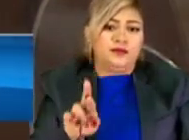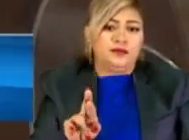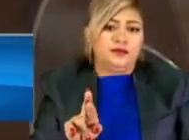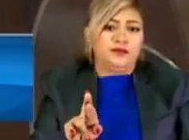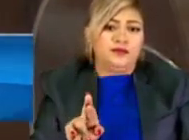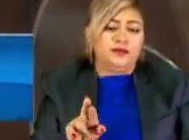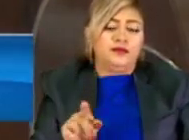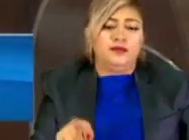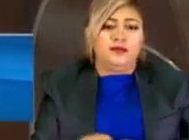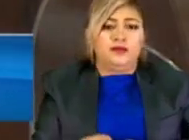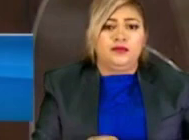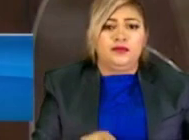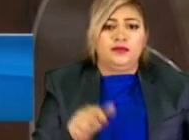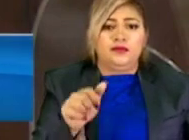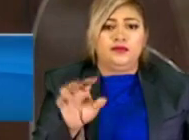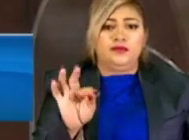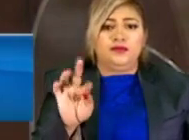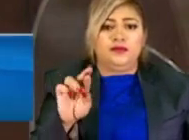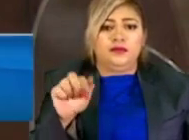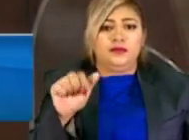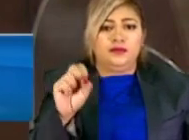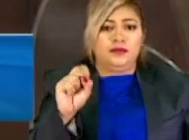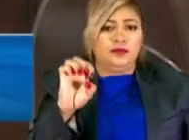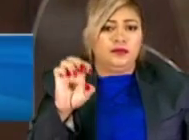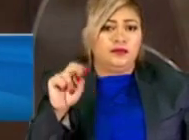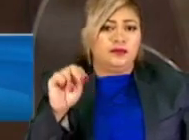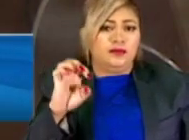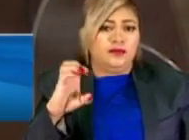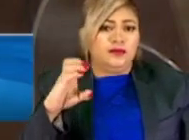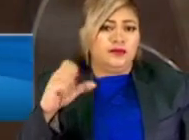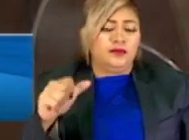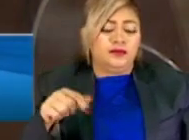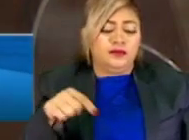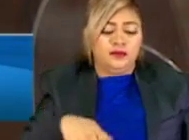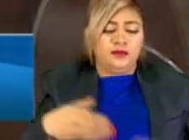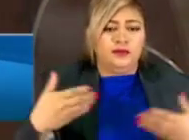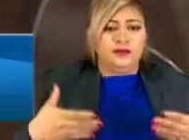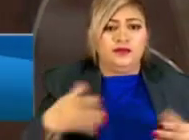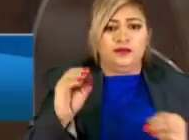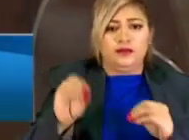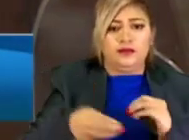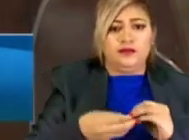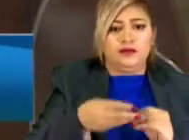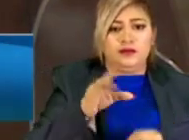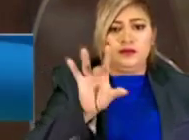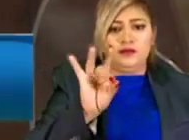que nos asegura que Panamá tenga hoy más del